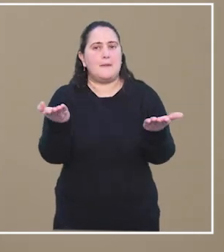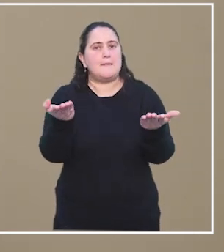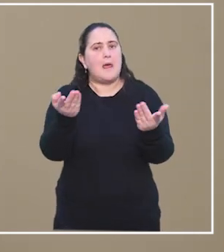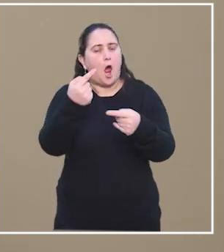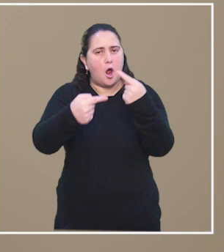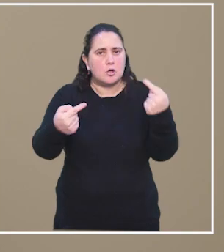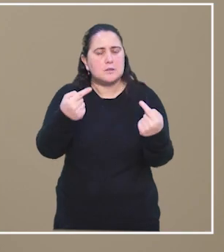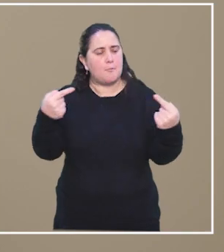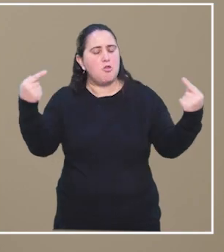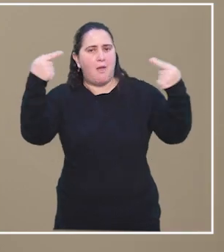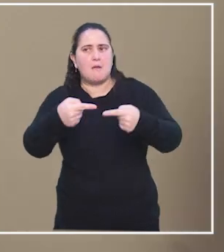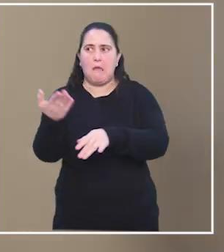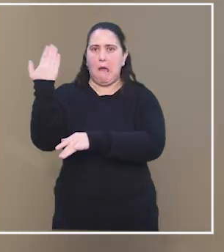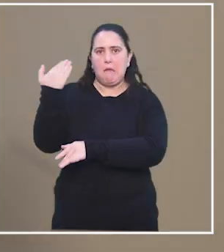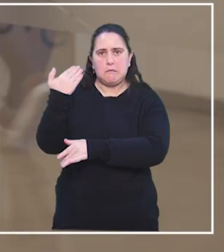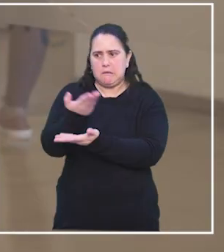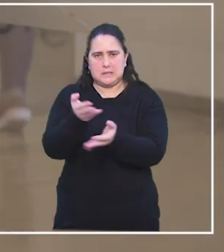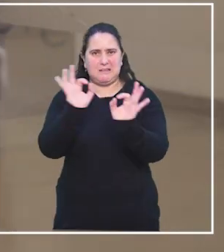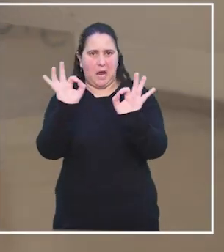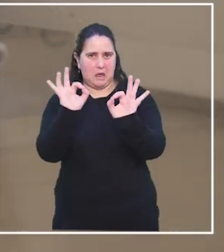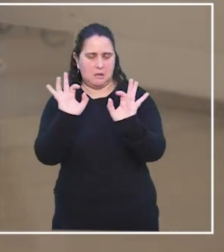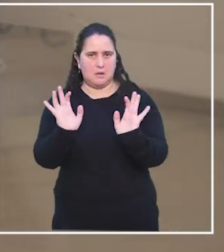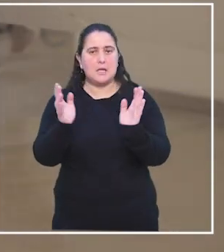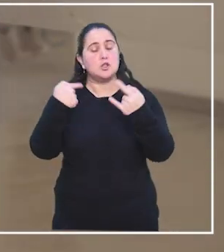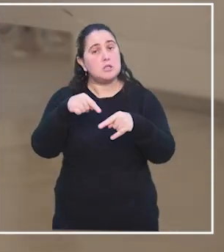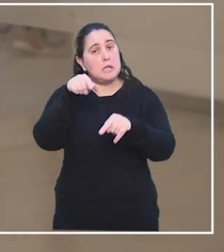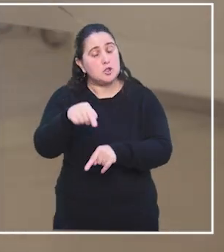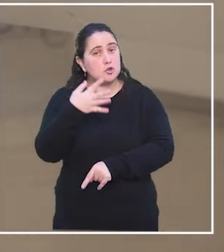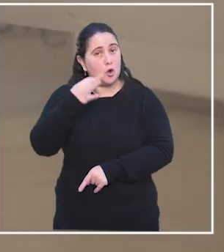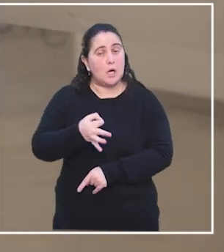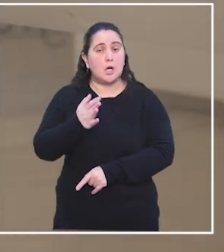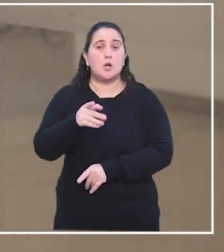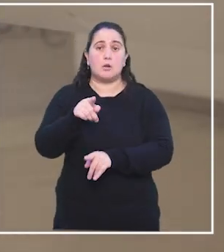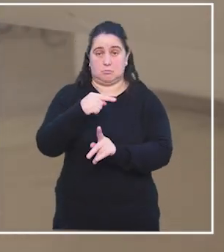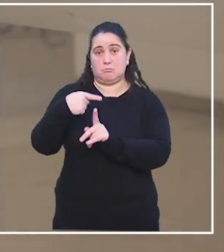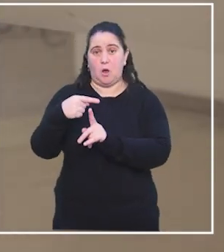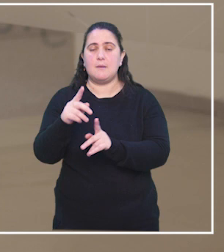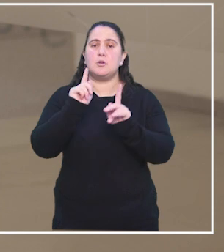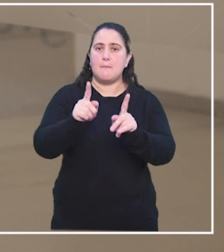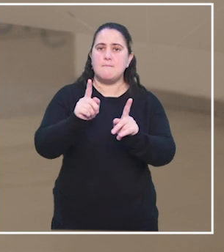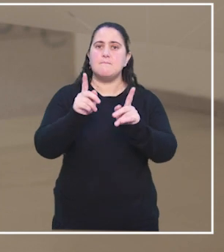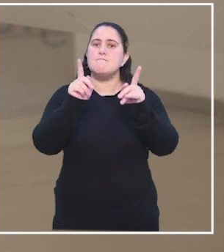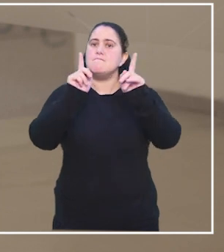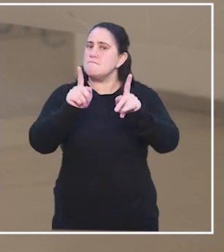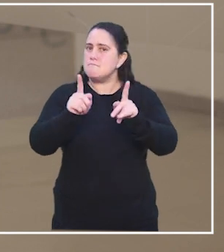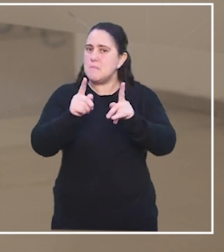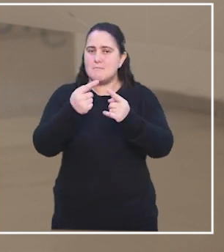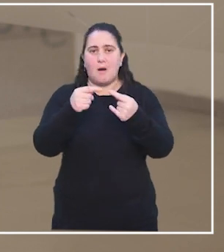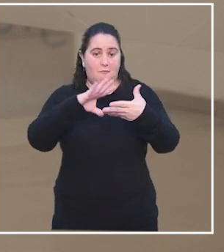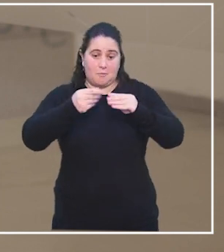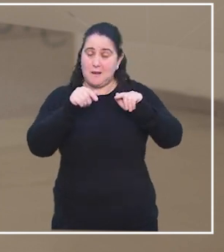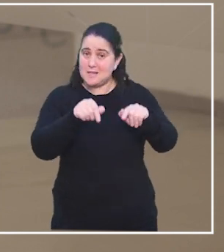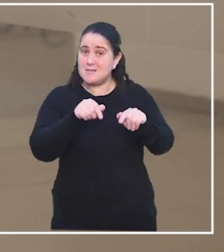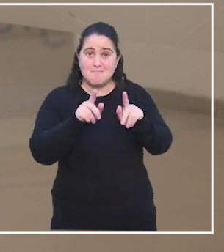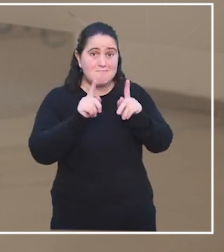una serie de debates que antes no se cuestionaban. Entonces, por un lado eso. Por otro lado, por el mismo tipo de